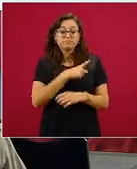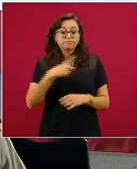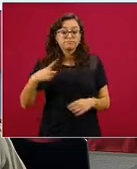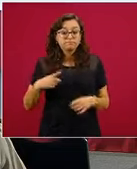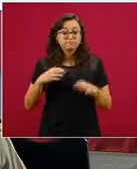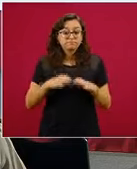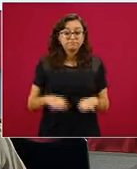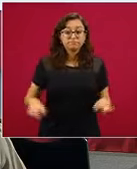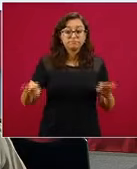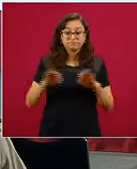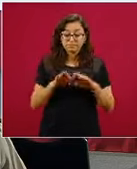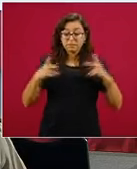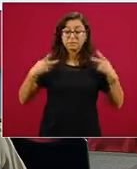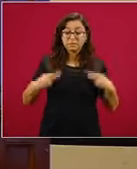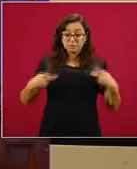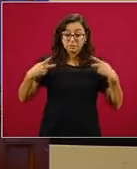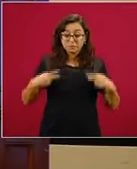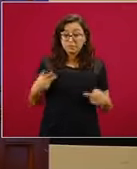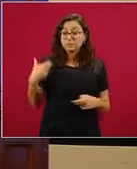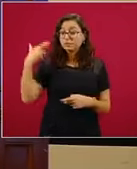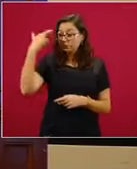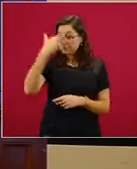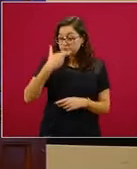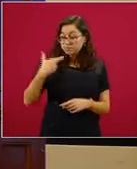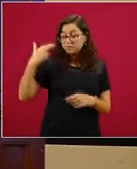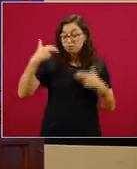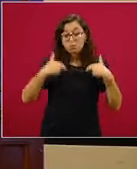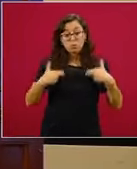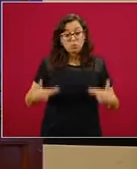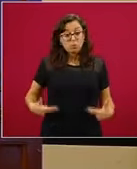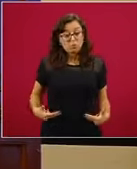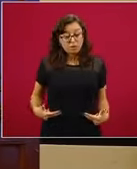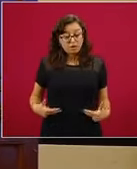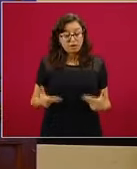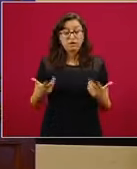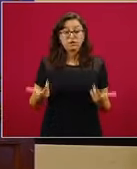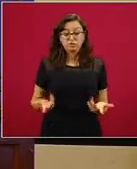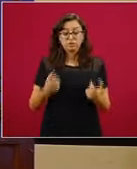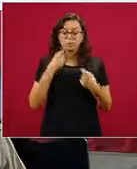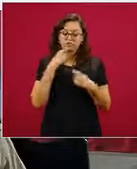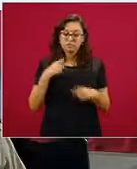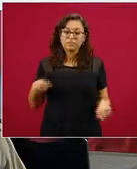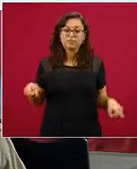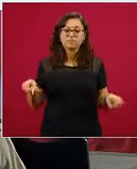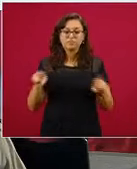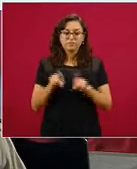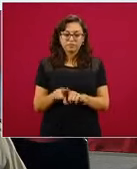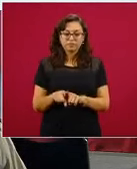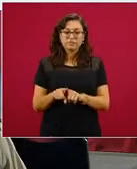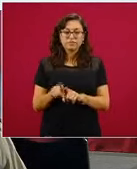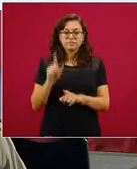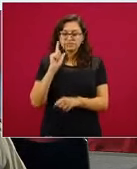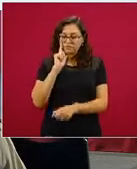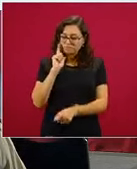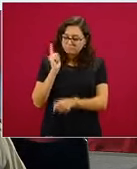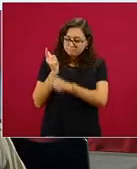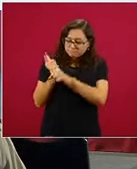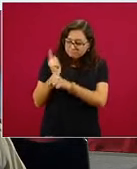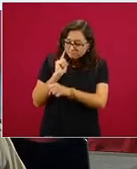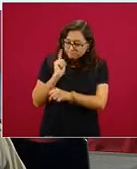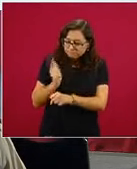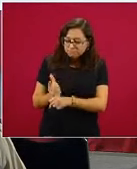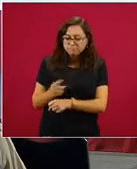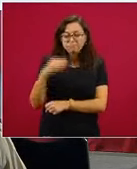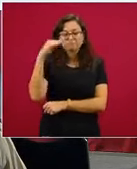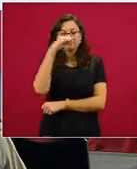no son patologías las que nosotros estamos atendiendo. Y como métodos diagnósticos también aquí quiero ser muy puntual. El diagnóstico